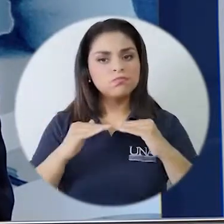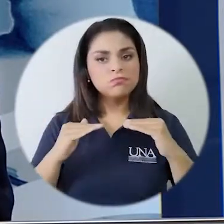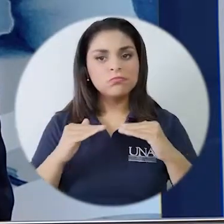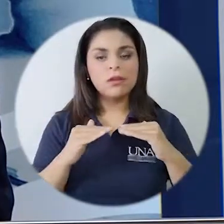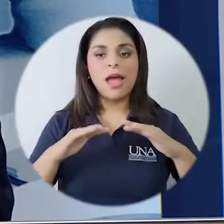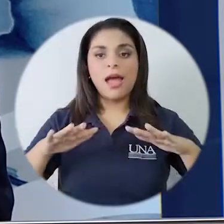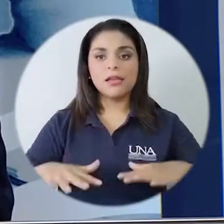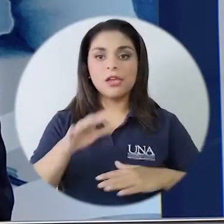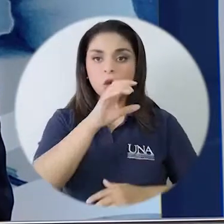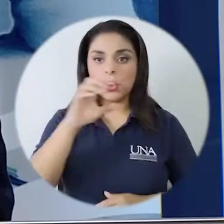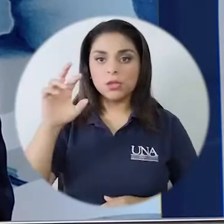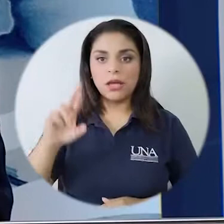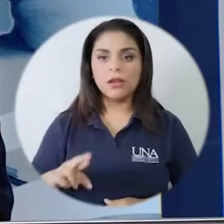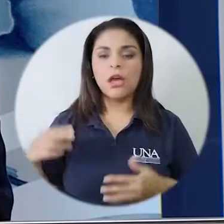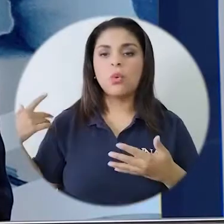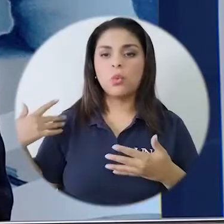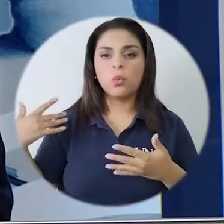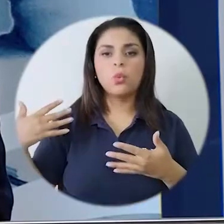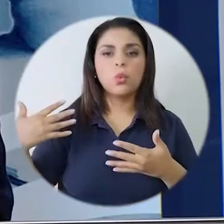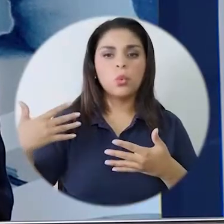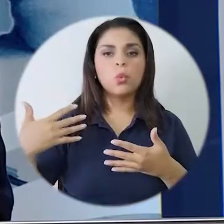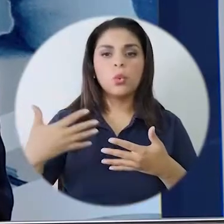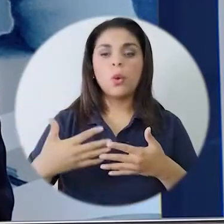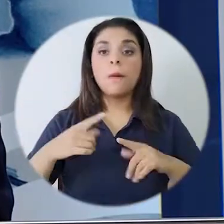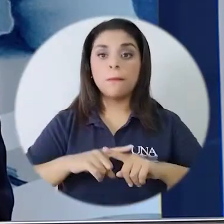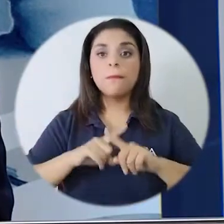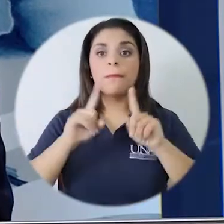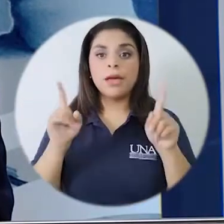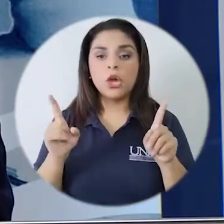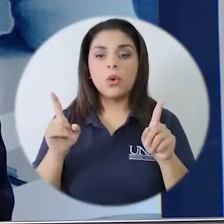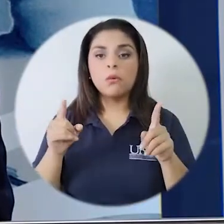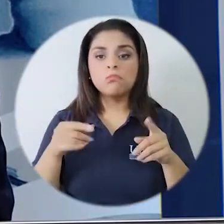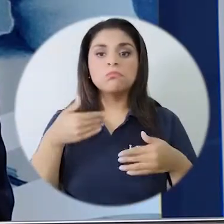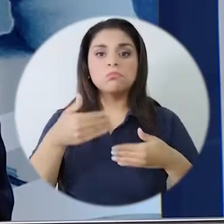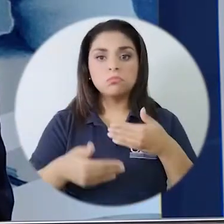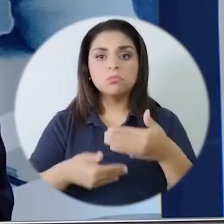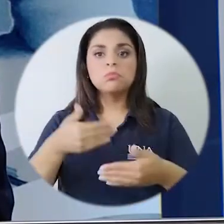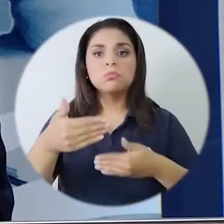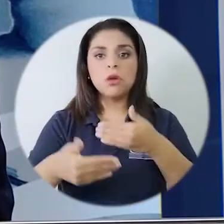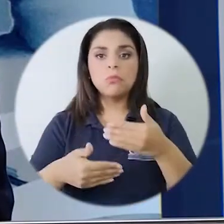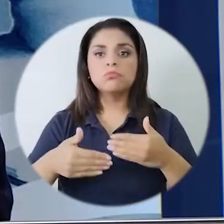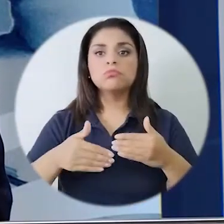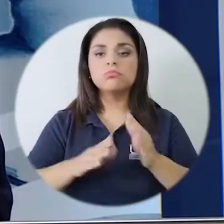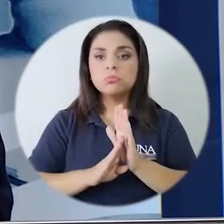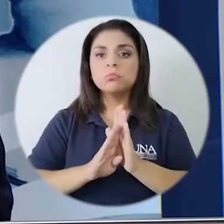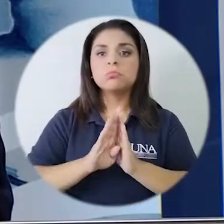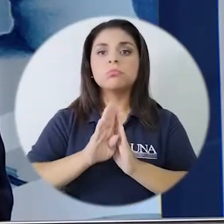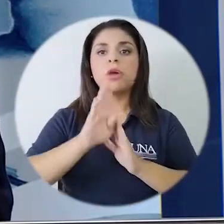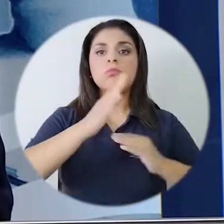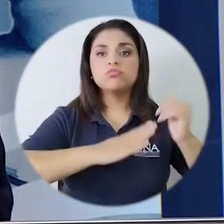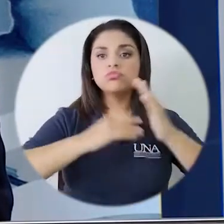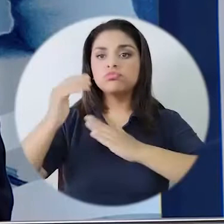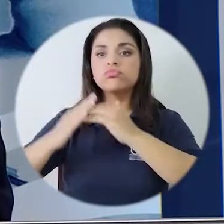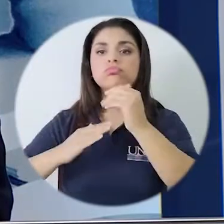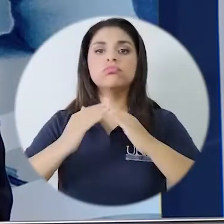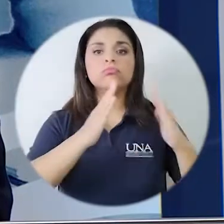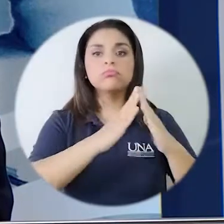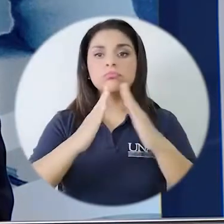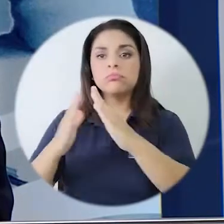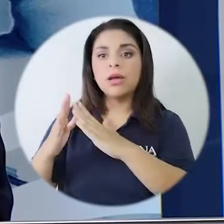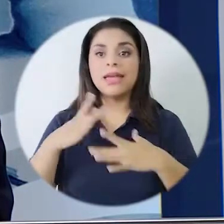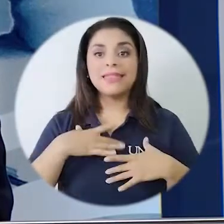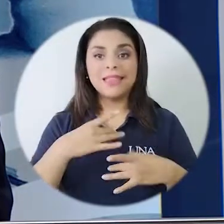muchísimos años en Costa Rica, pero que veníamos creciendo en términos relativos en construcción de vivienda de interés social y